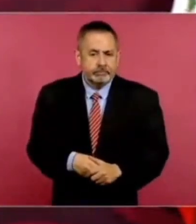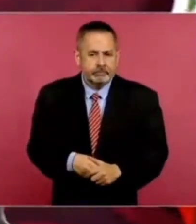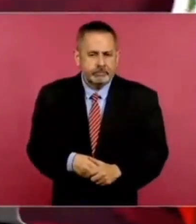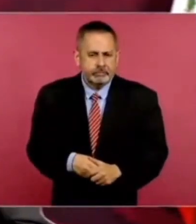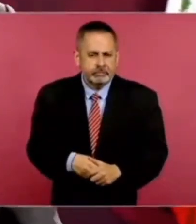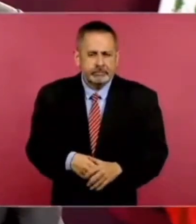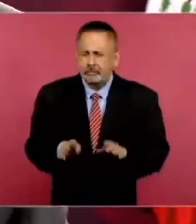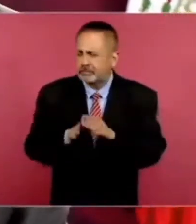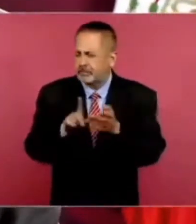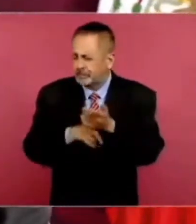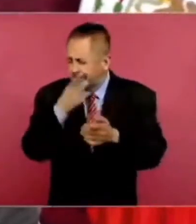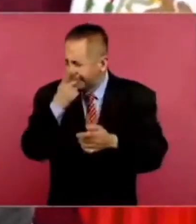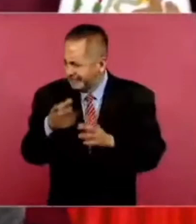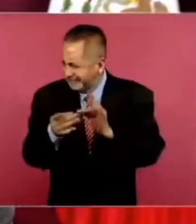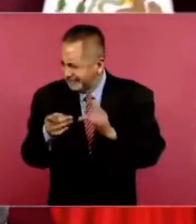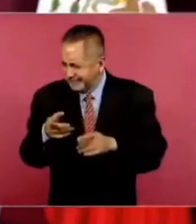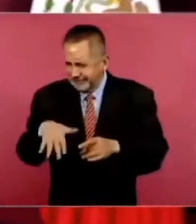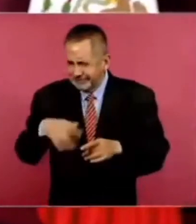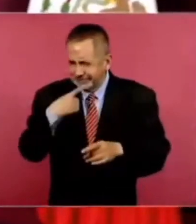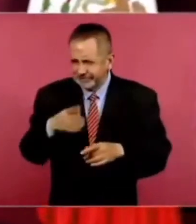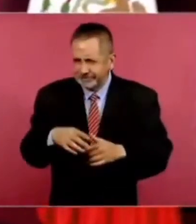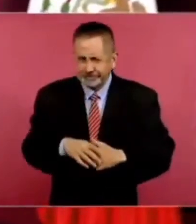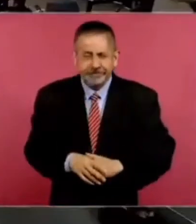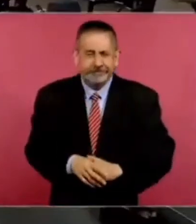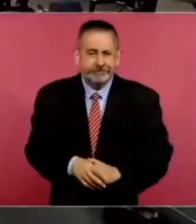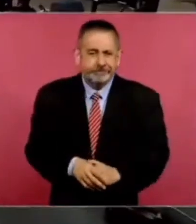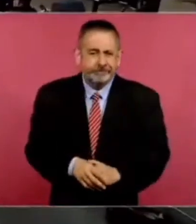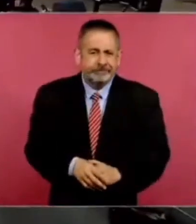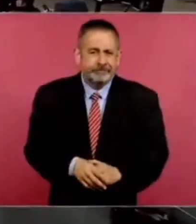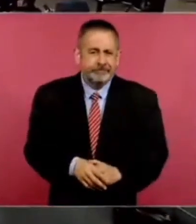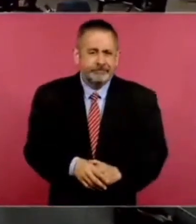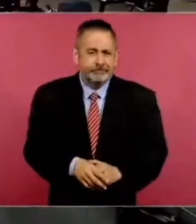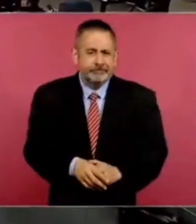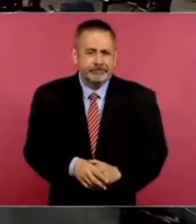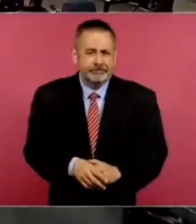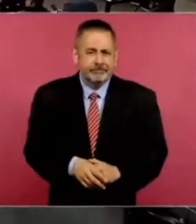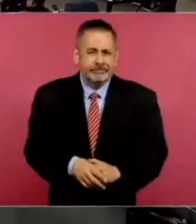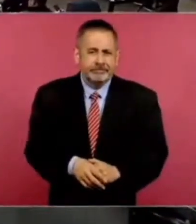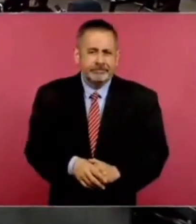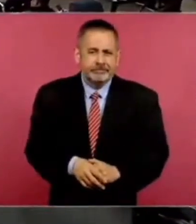¿Cómo es que dices tú? El dinero no se preocupa.